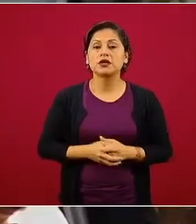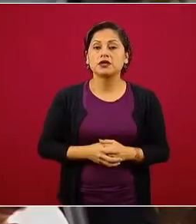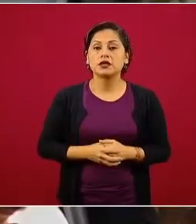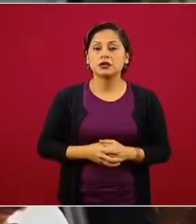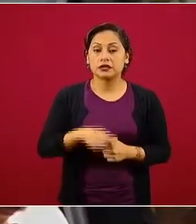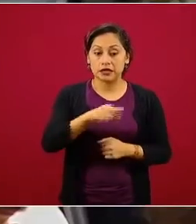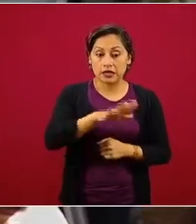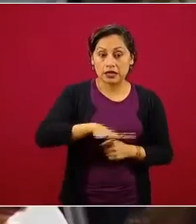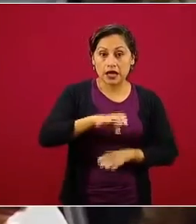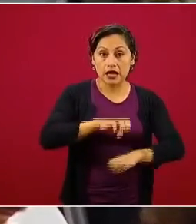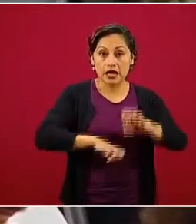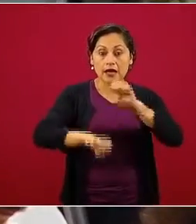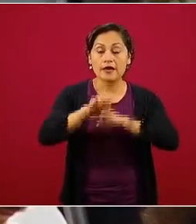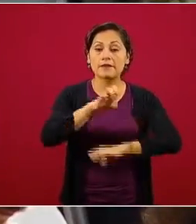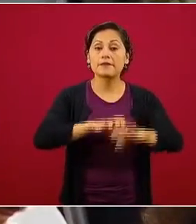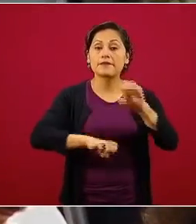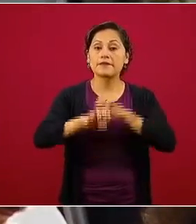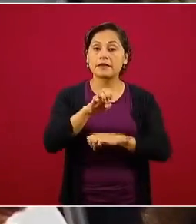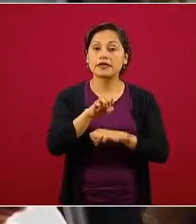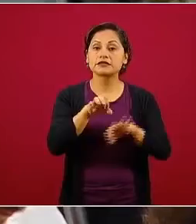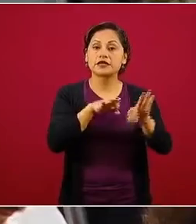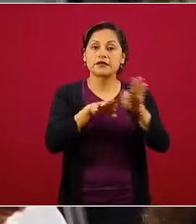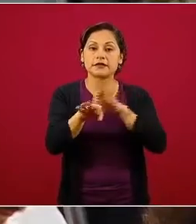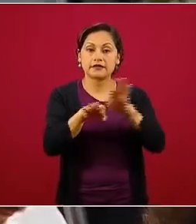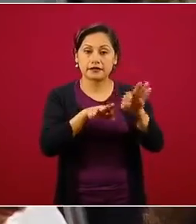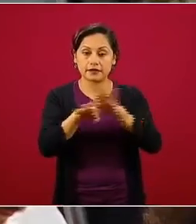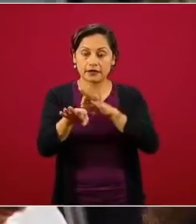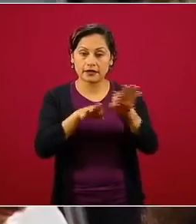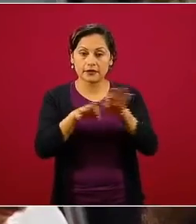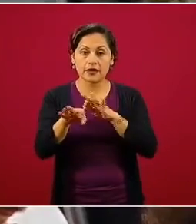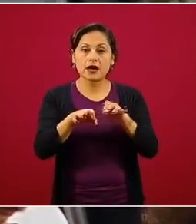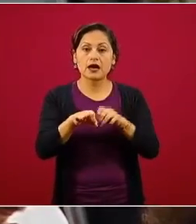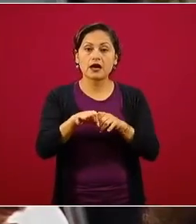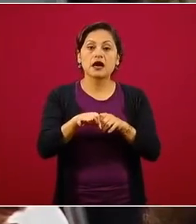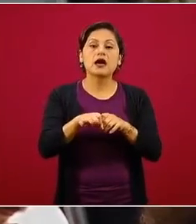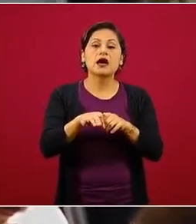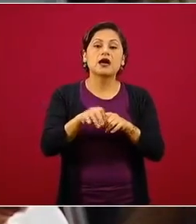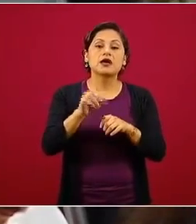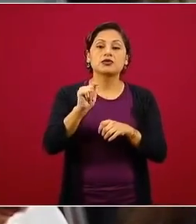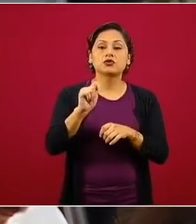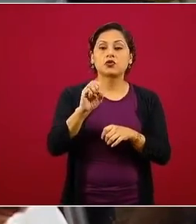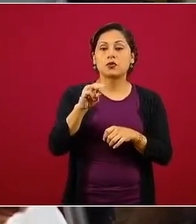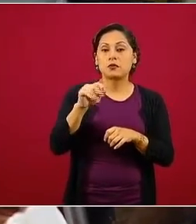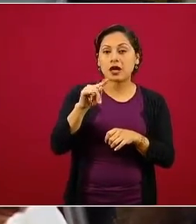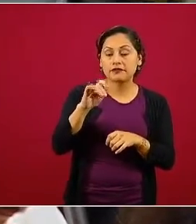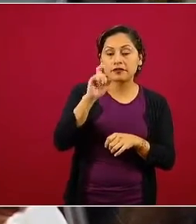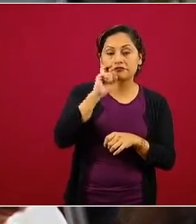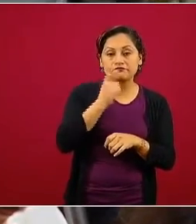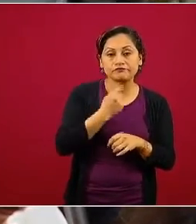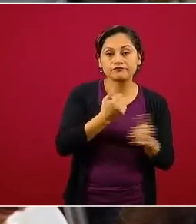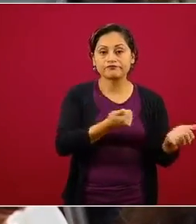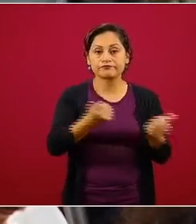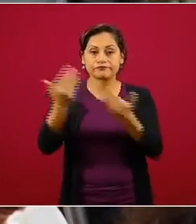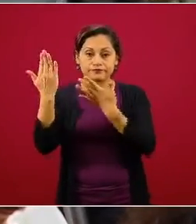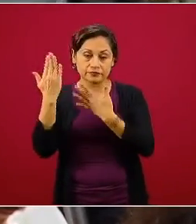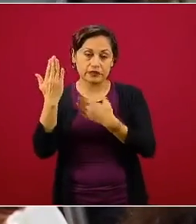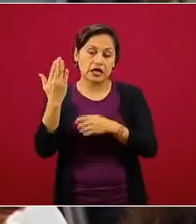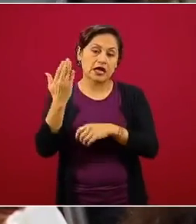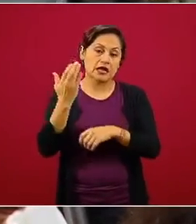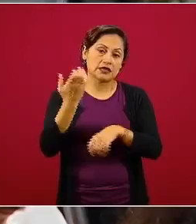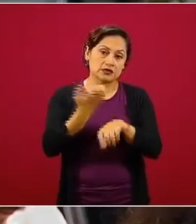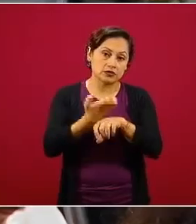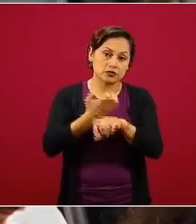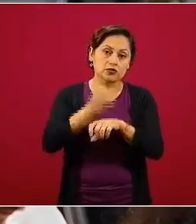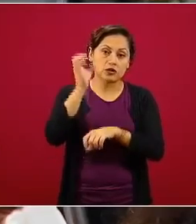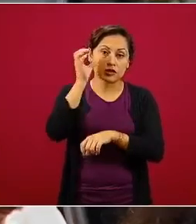cultiva tomate y exporta a Estados Unidos, Canadá y Japón, y la empresa se llama